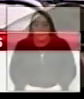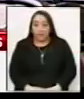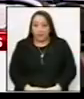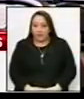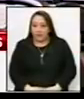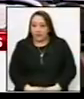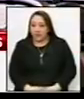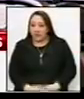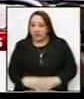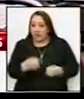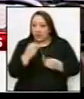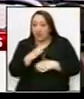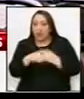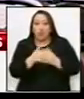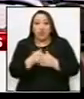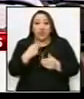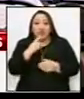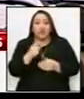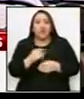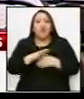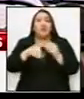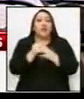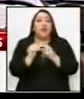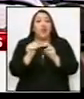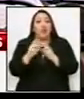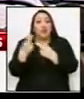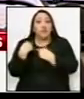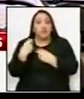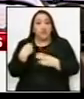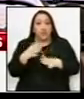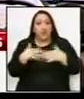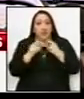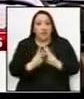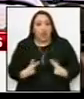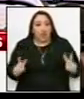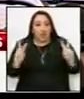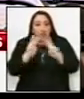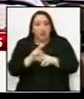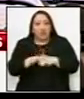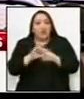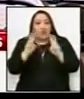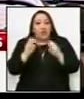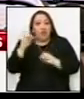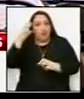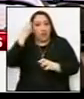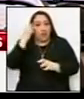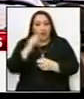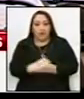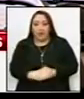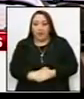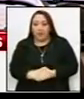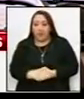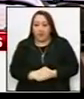estando en la responsabilidad de valorar hechos políticos,